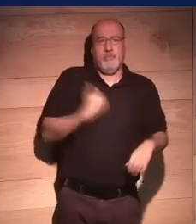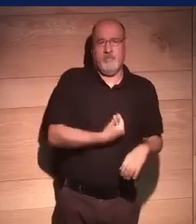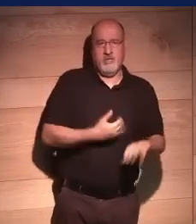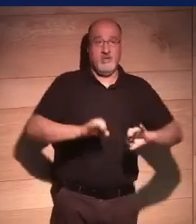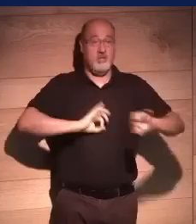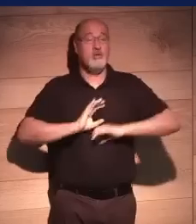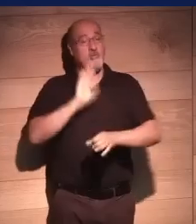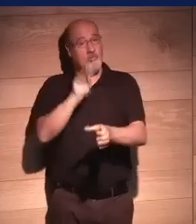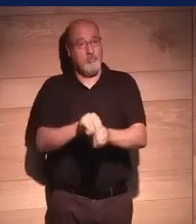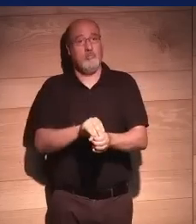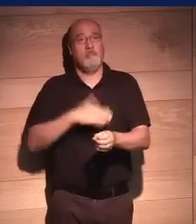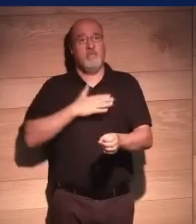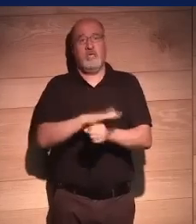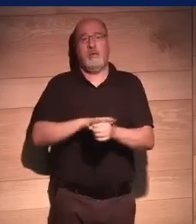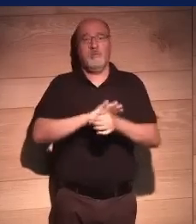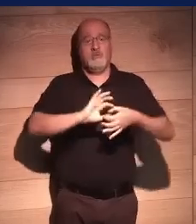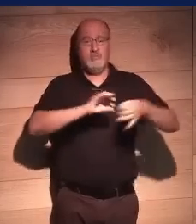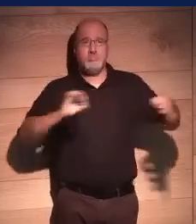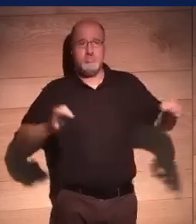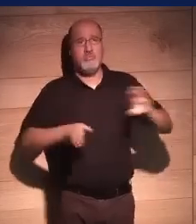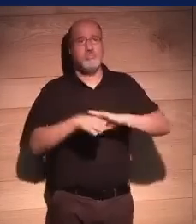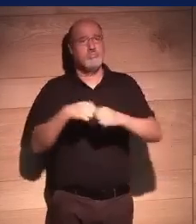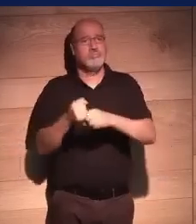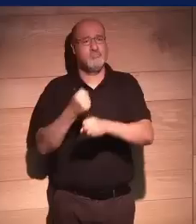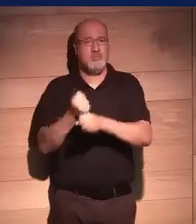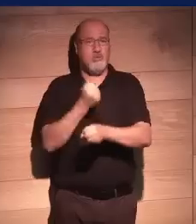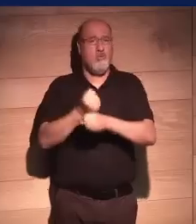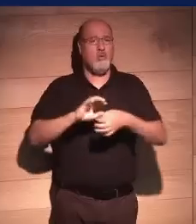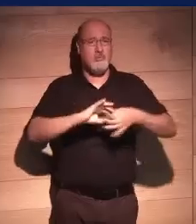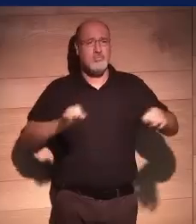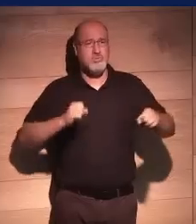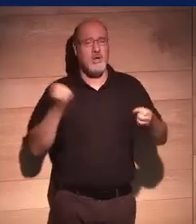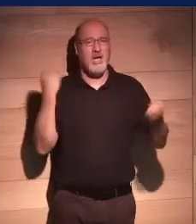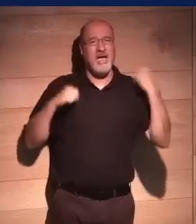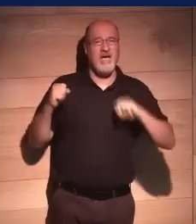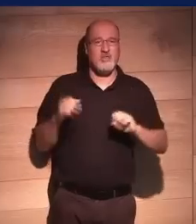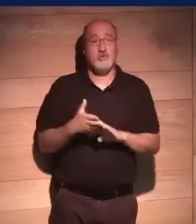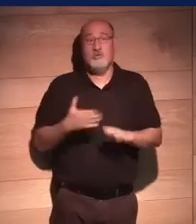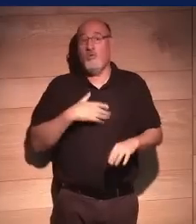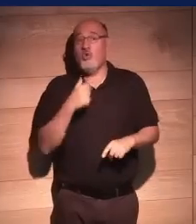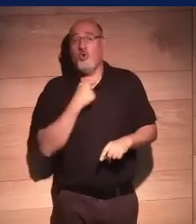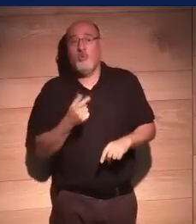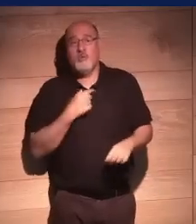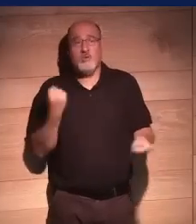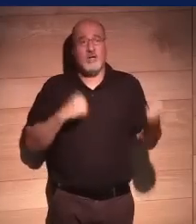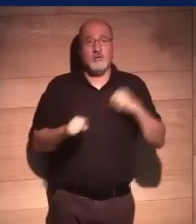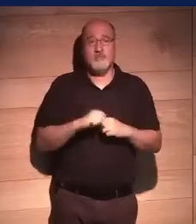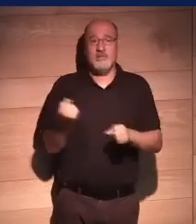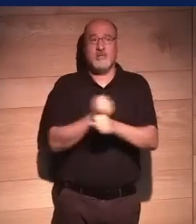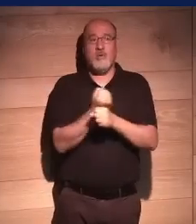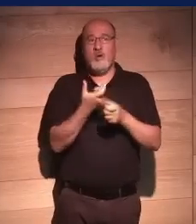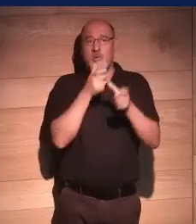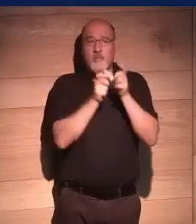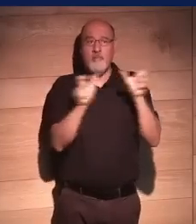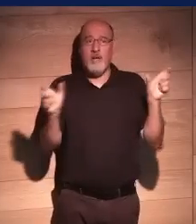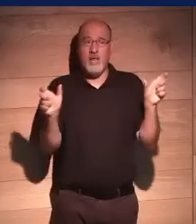encontrado la continuidad del sentido, porque yo soy un actor, es decir, yo soy un humilde cómico que trabaja con las palabras,